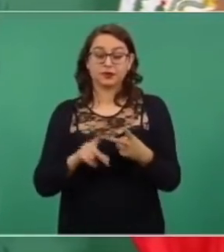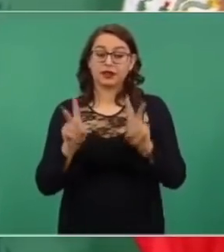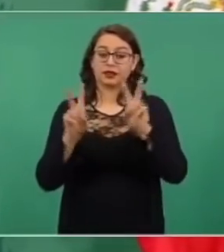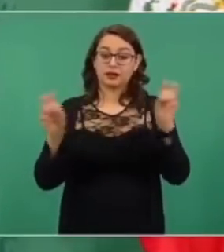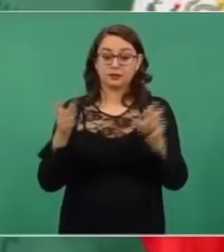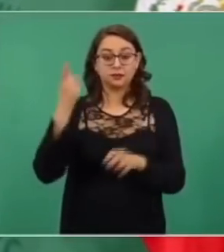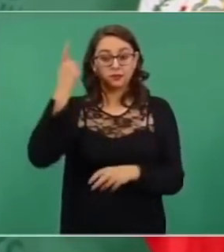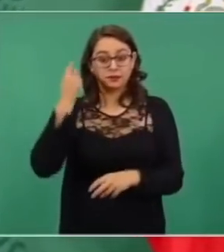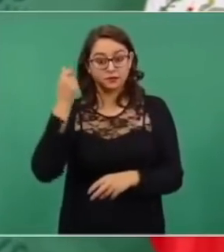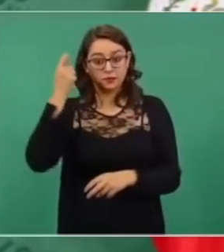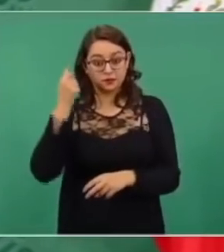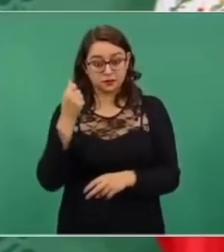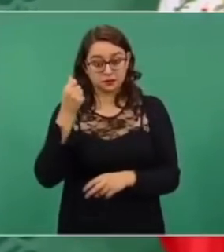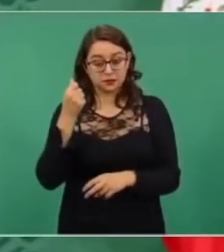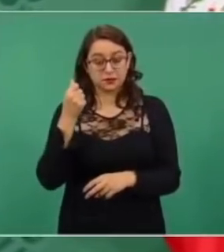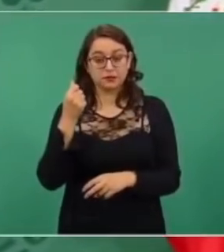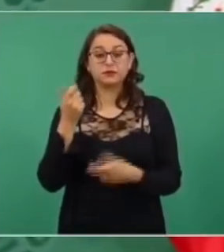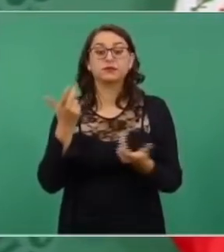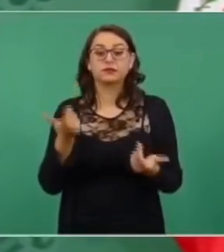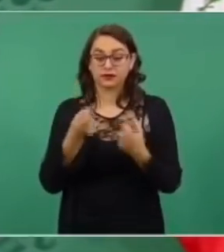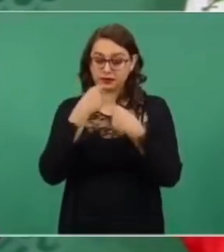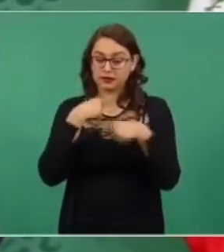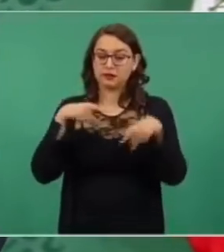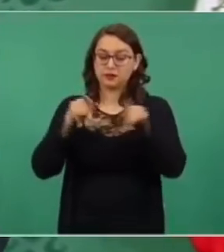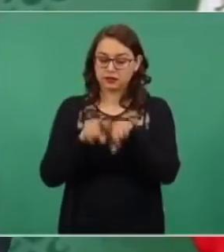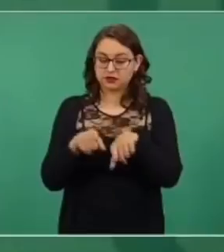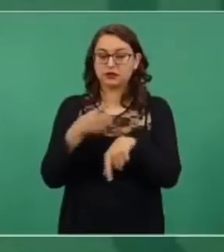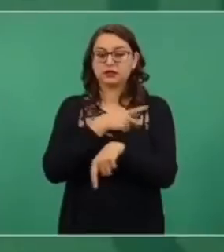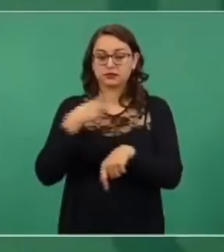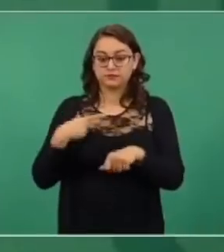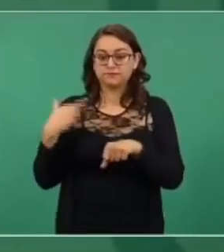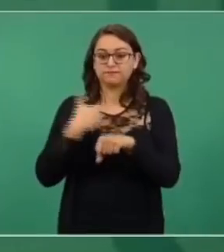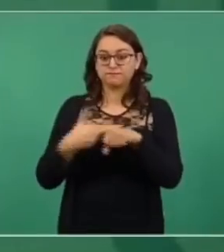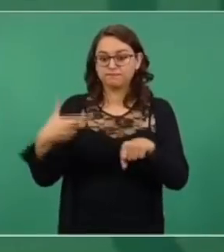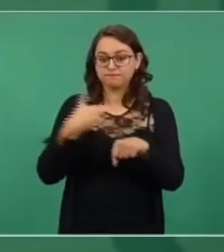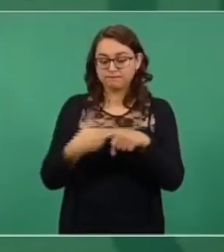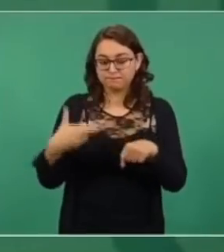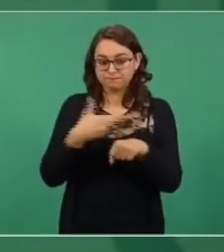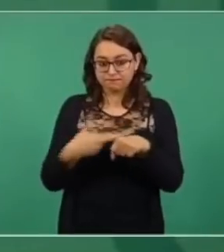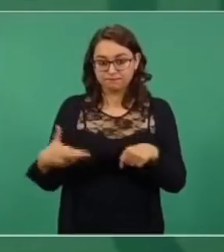jubilaciones, que eso lo estamos viendo también.